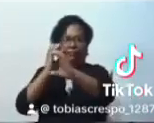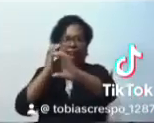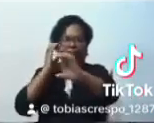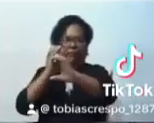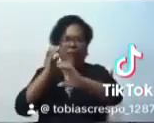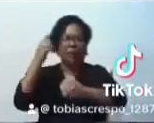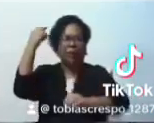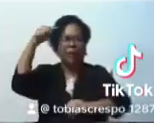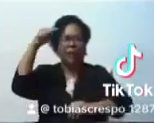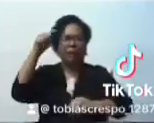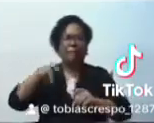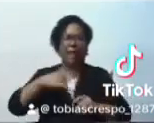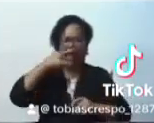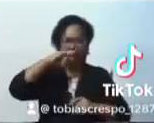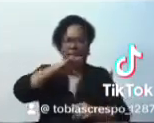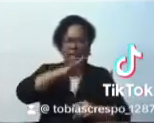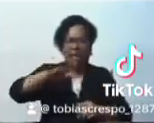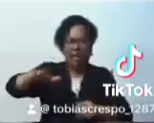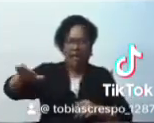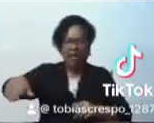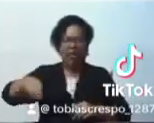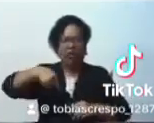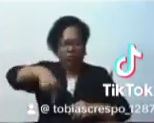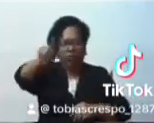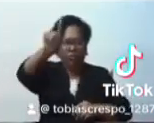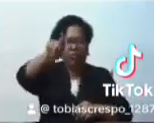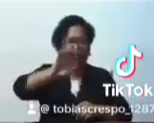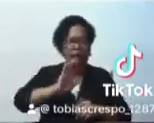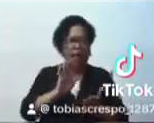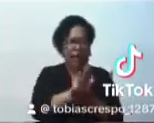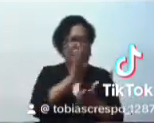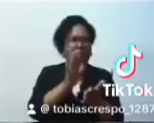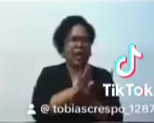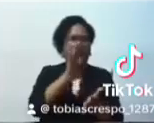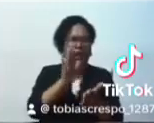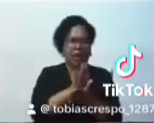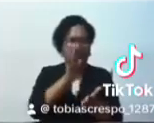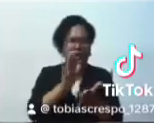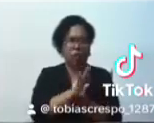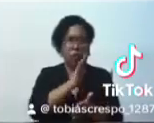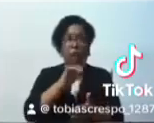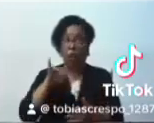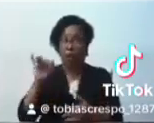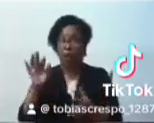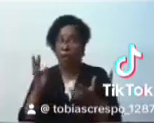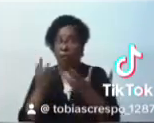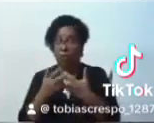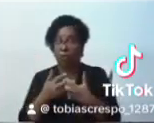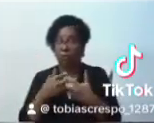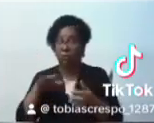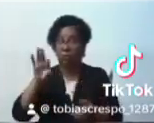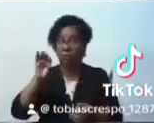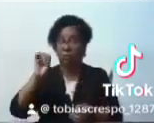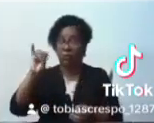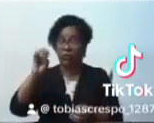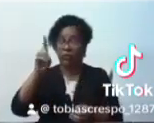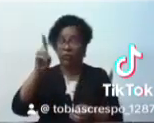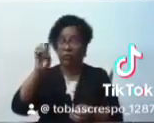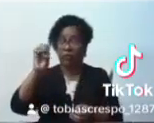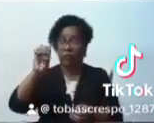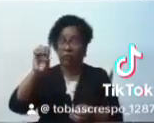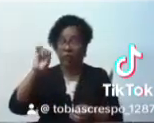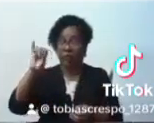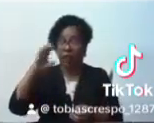gran preocupación de las personas que nos han llamado, darle a uno solo el pastel de lo que significa